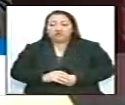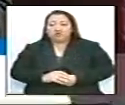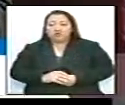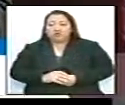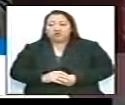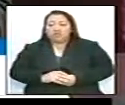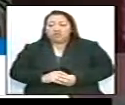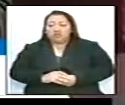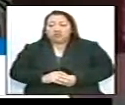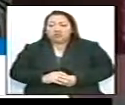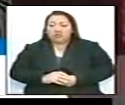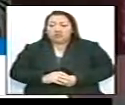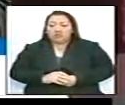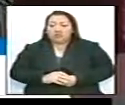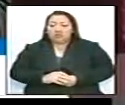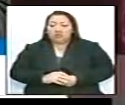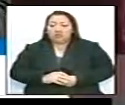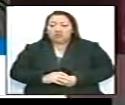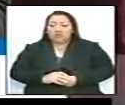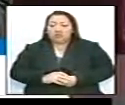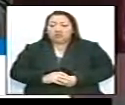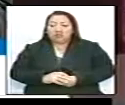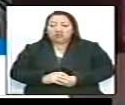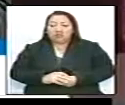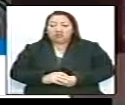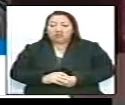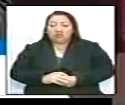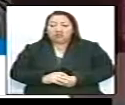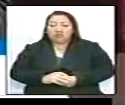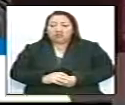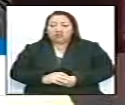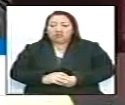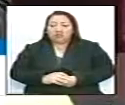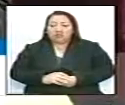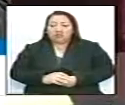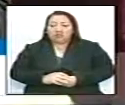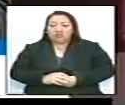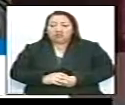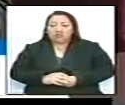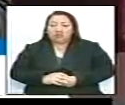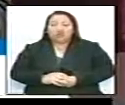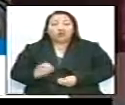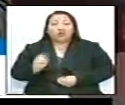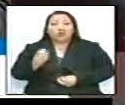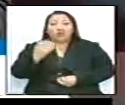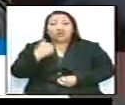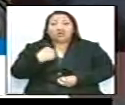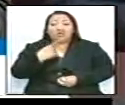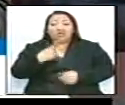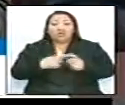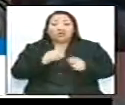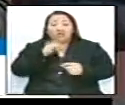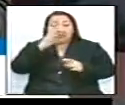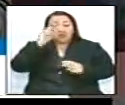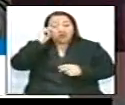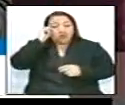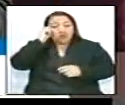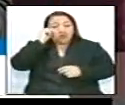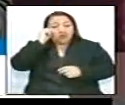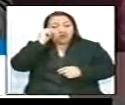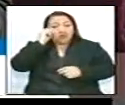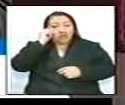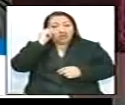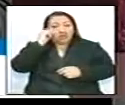en mayoría de que esto es anticonstitucional, quienes están en mayoría o si tienen una mayoría de quienes dicen que es inconstitucional,